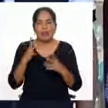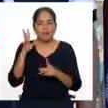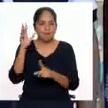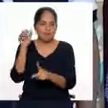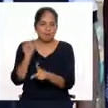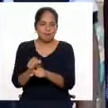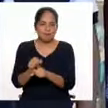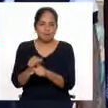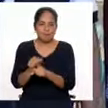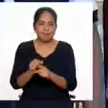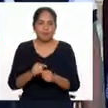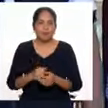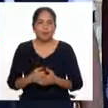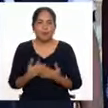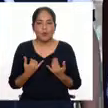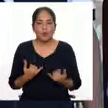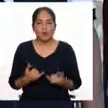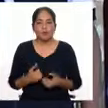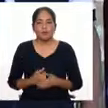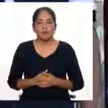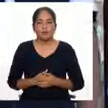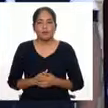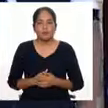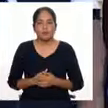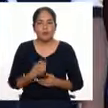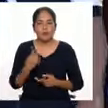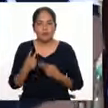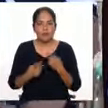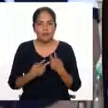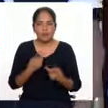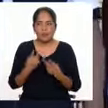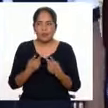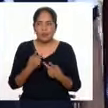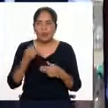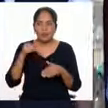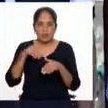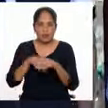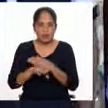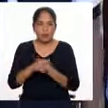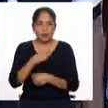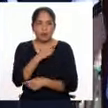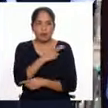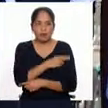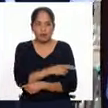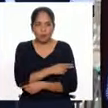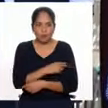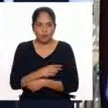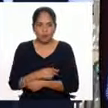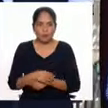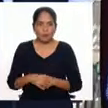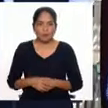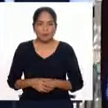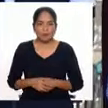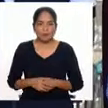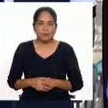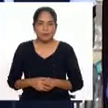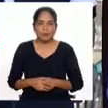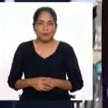realidad. Hemos caminado las inmediaciones de este hospital de